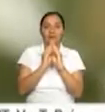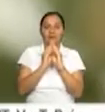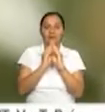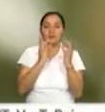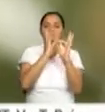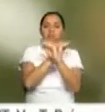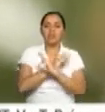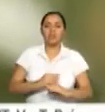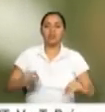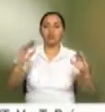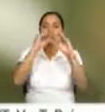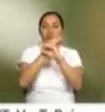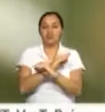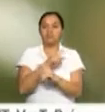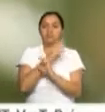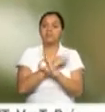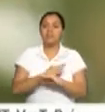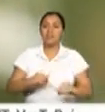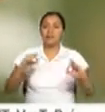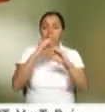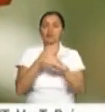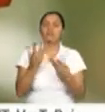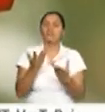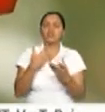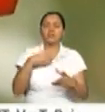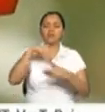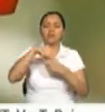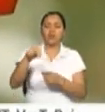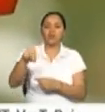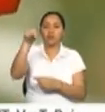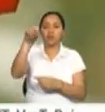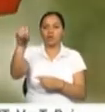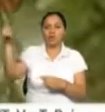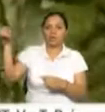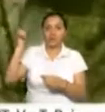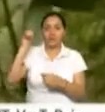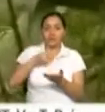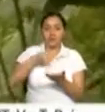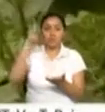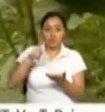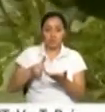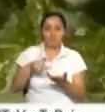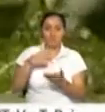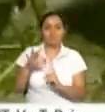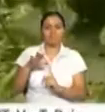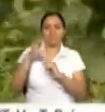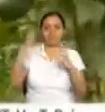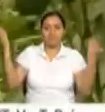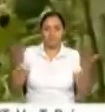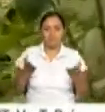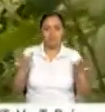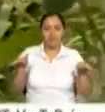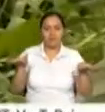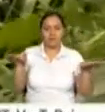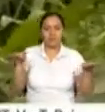Fire. La parroquia Mindo en San Miguel de los Bancos, al noroccidente de Pichincha, recibirá a especialistas de aves y aficionados